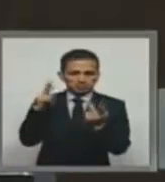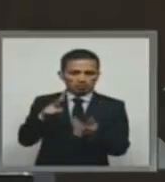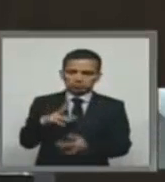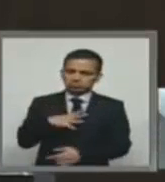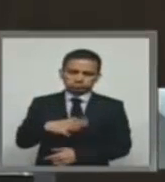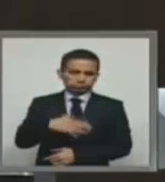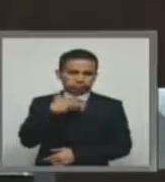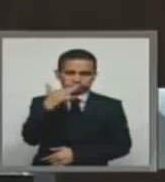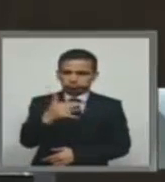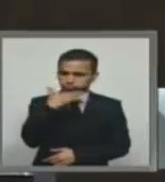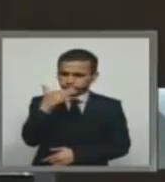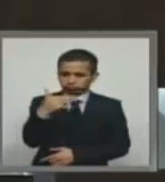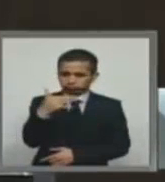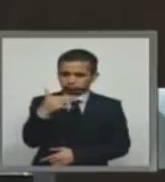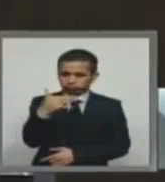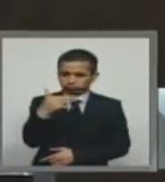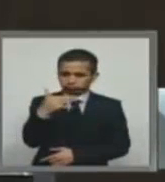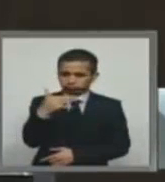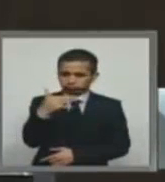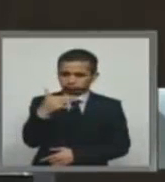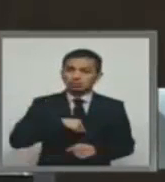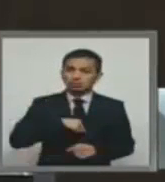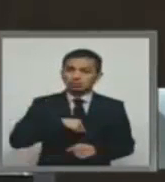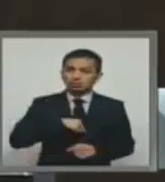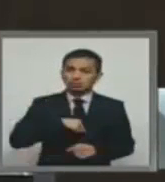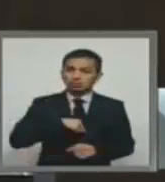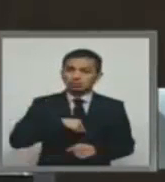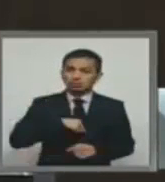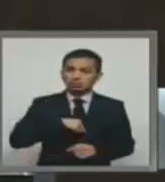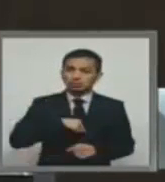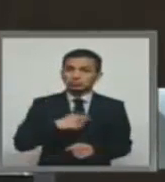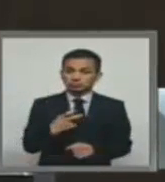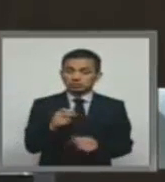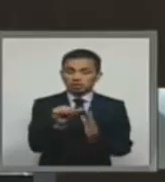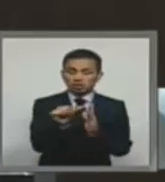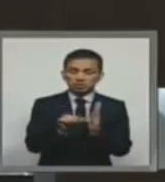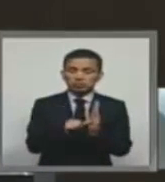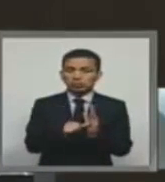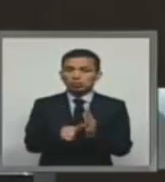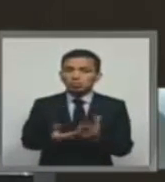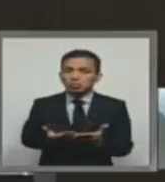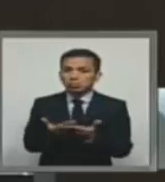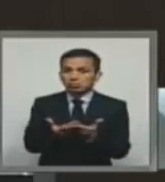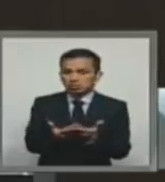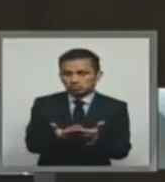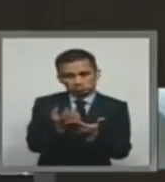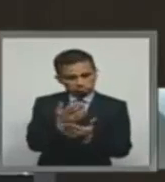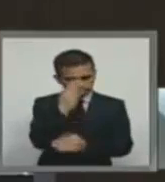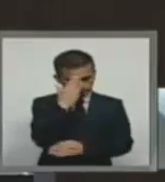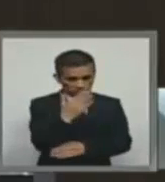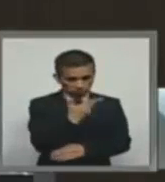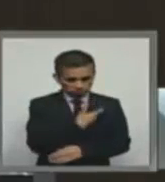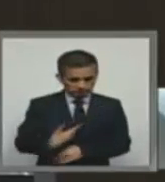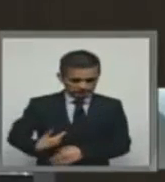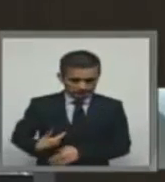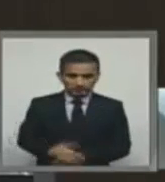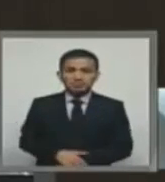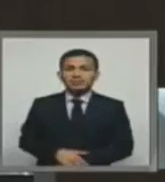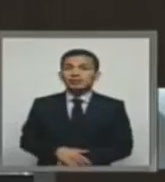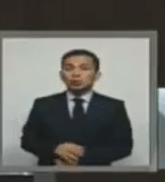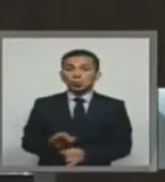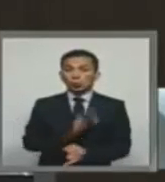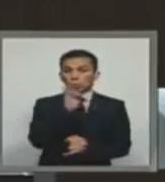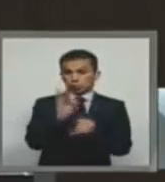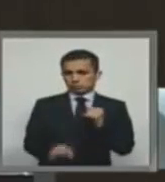corrupción. Es por eso que nos reservamos este artículo, señor presidente. Y por último, Morena,